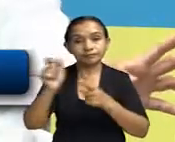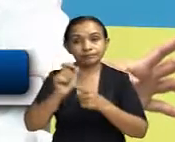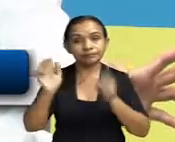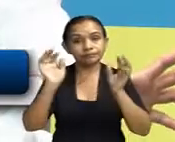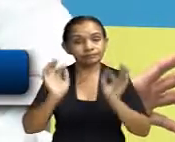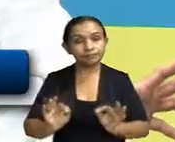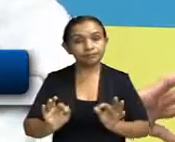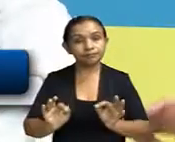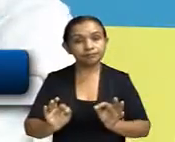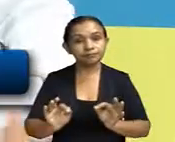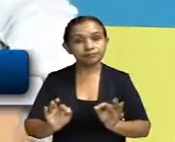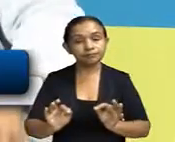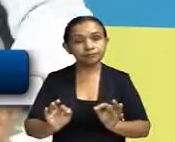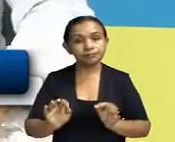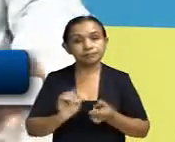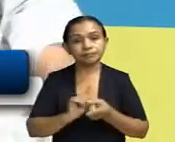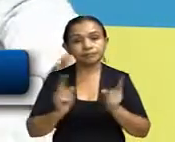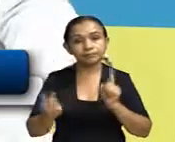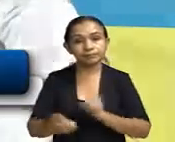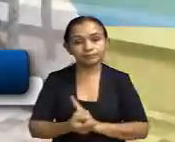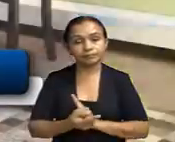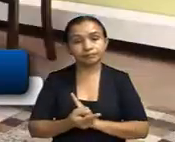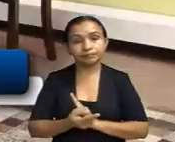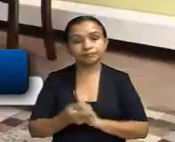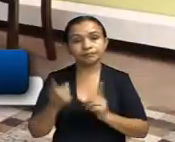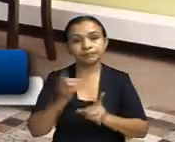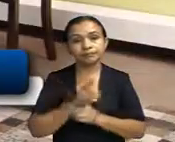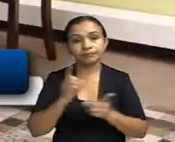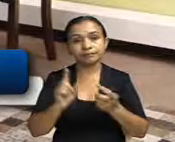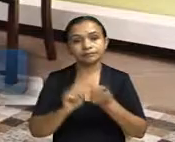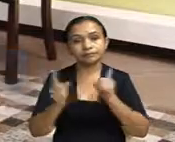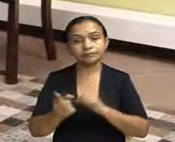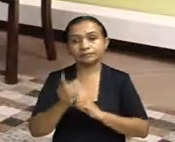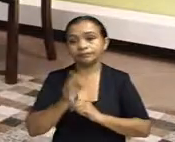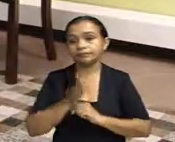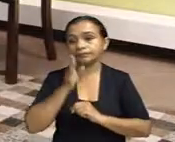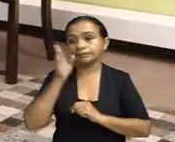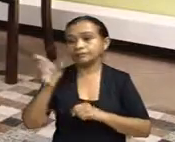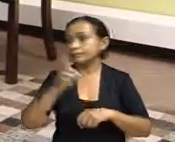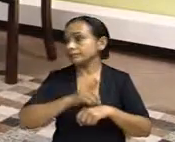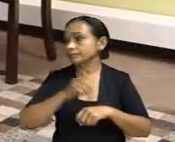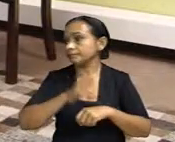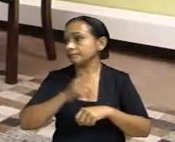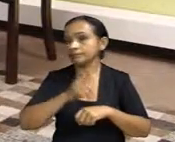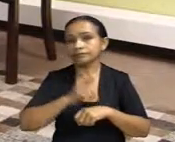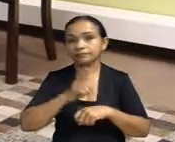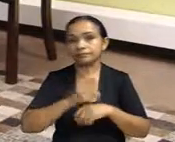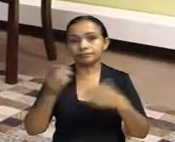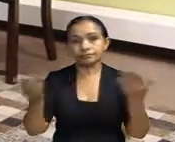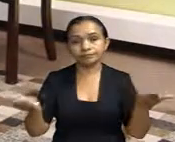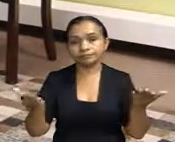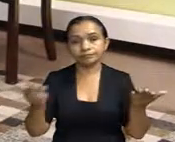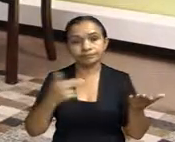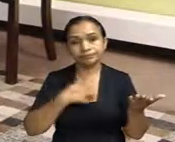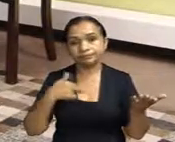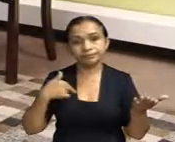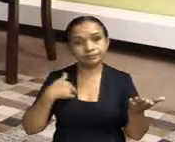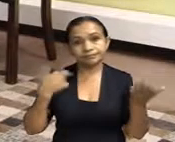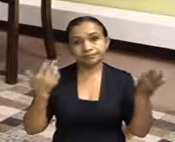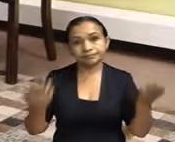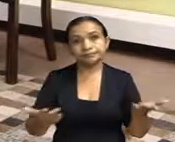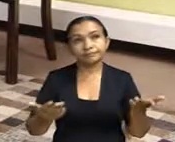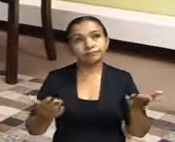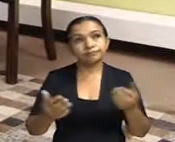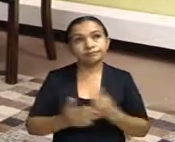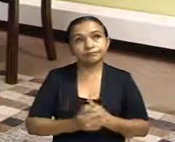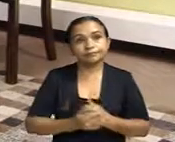bien. Esa cultura, pero no hay cultura. Debemos de cambiar, esa Exacto. cultura la debemos de cambiar, de solo ir al médico cuando estamos enfermos. Y cuando ya, si ya llegan y me he estado